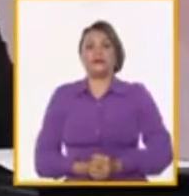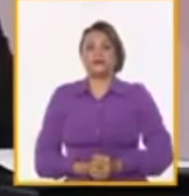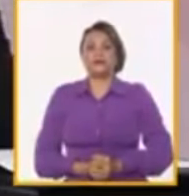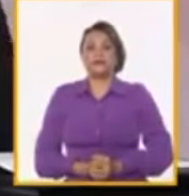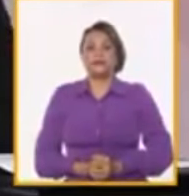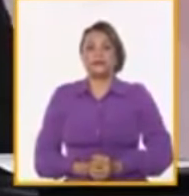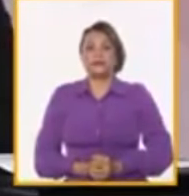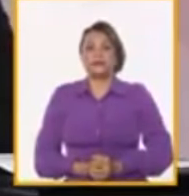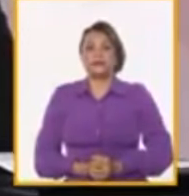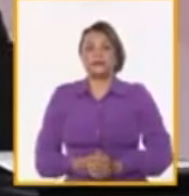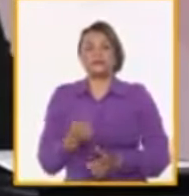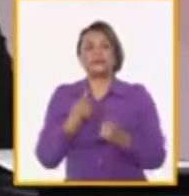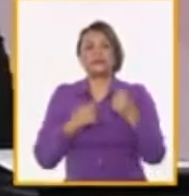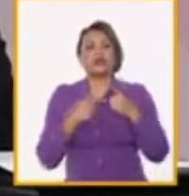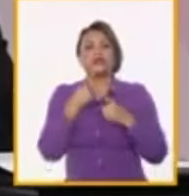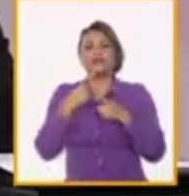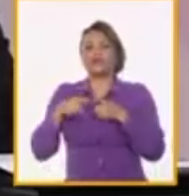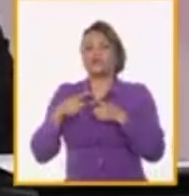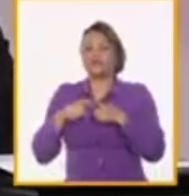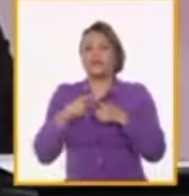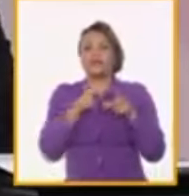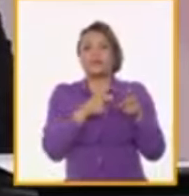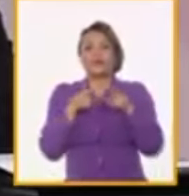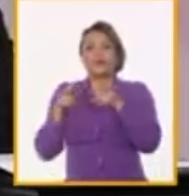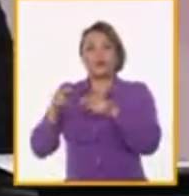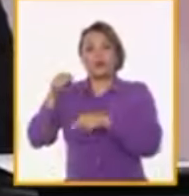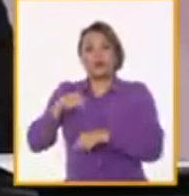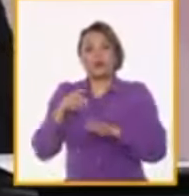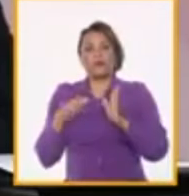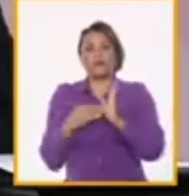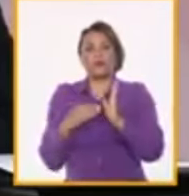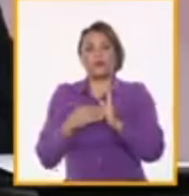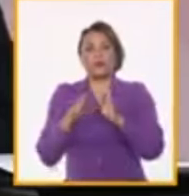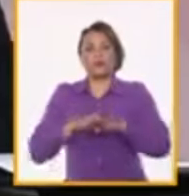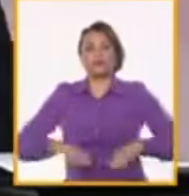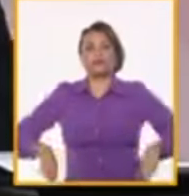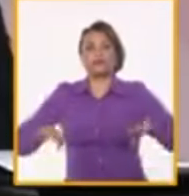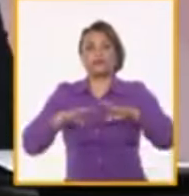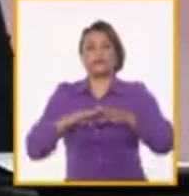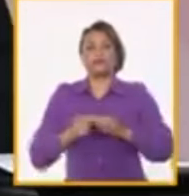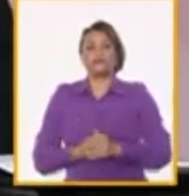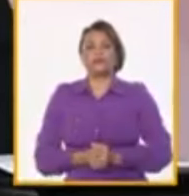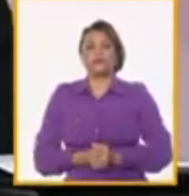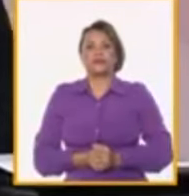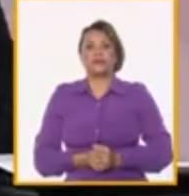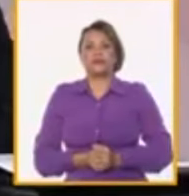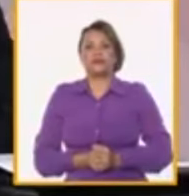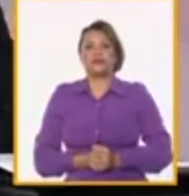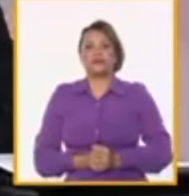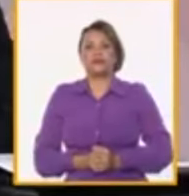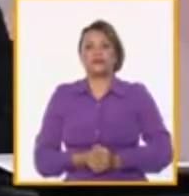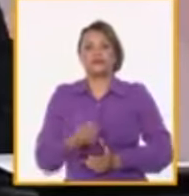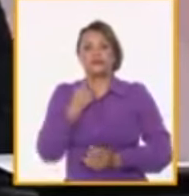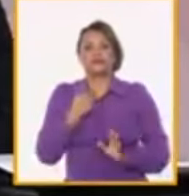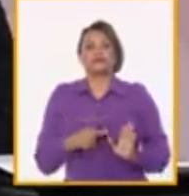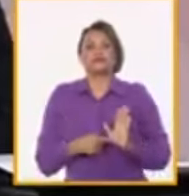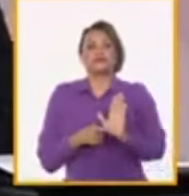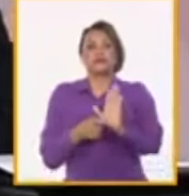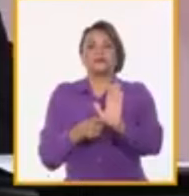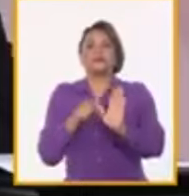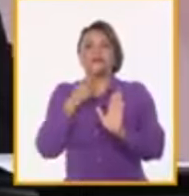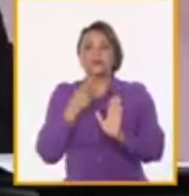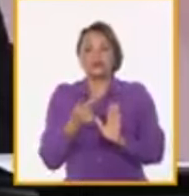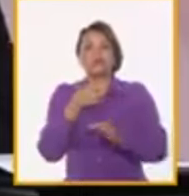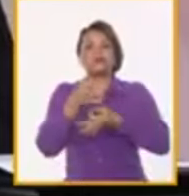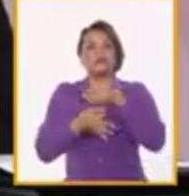Bueno, son algunos de los materiales que tendremos esta tarde en nuestra mesa redonda y que también pues demostrarán cómo está la situación y nos servirán